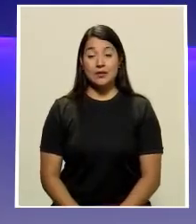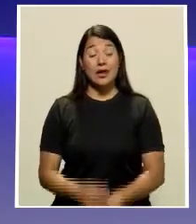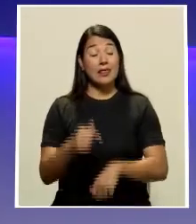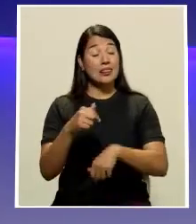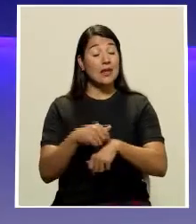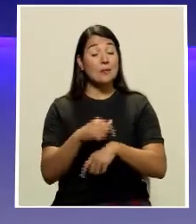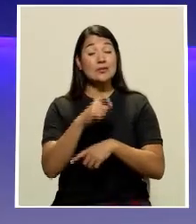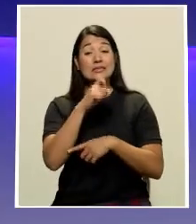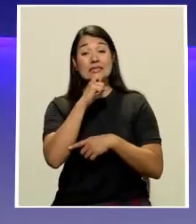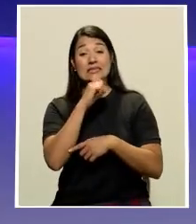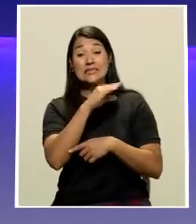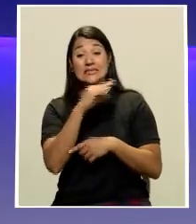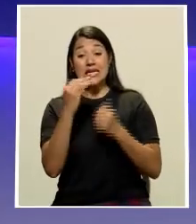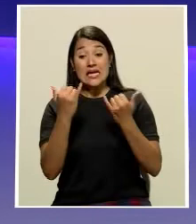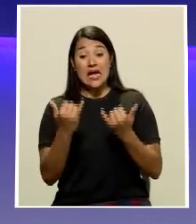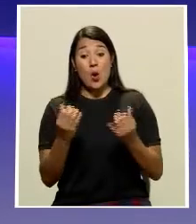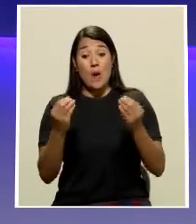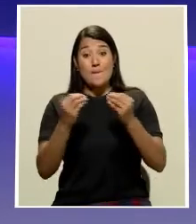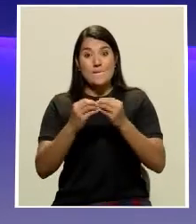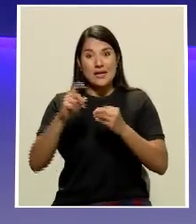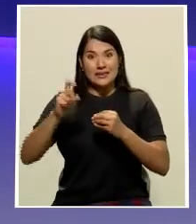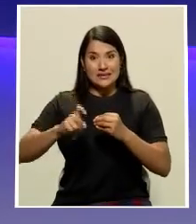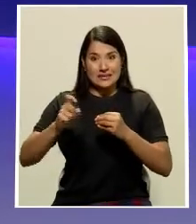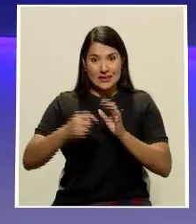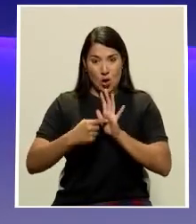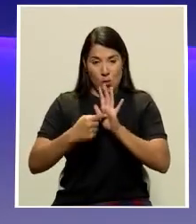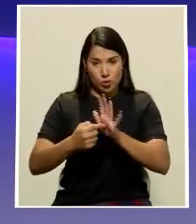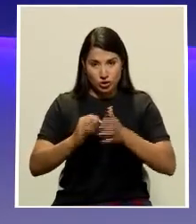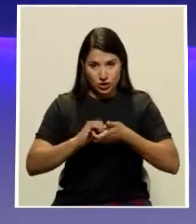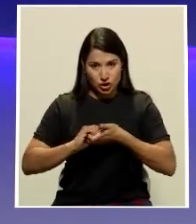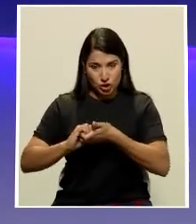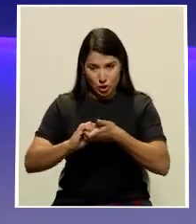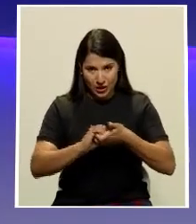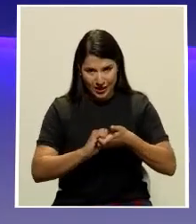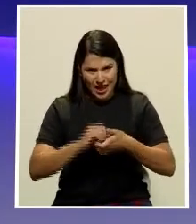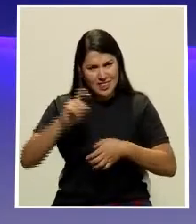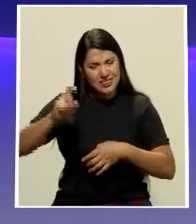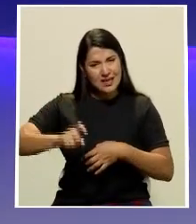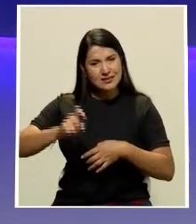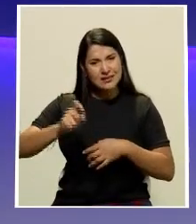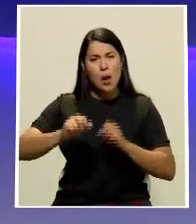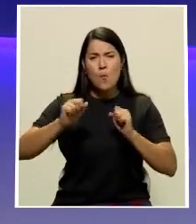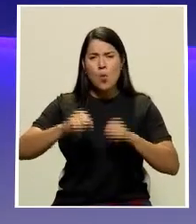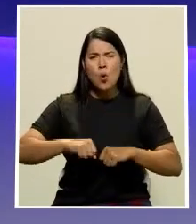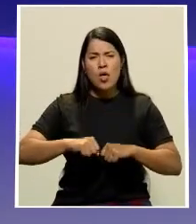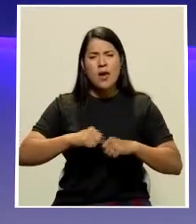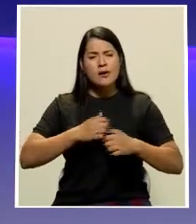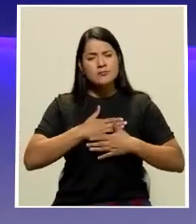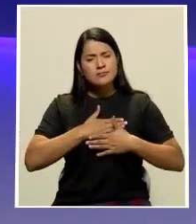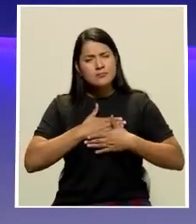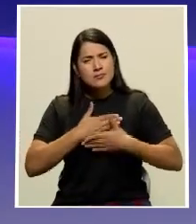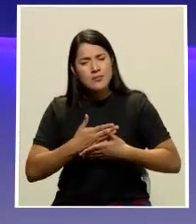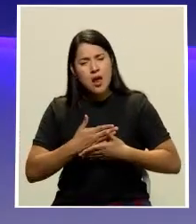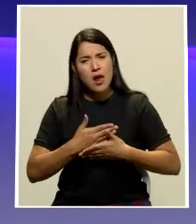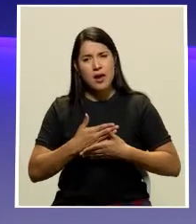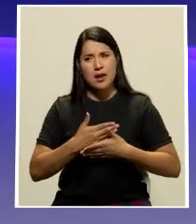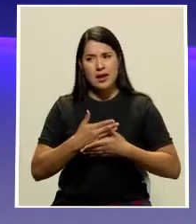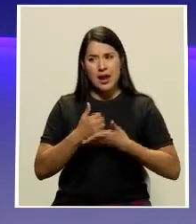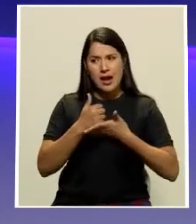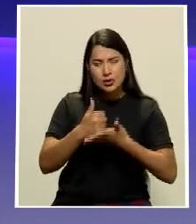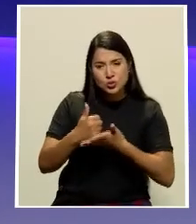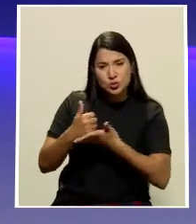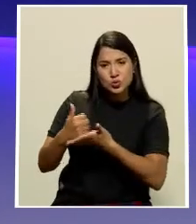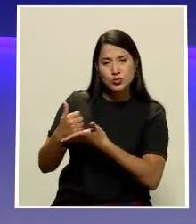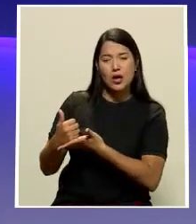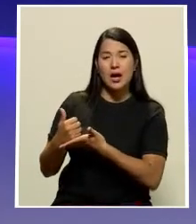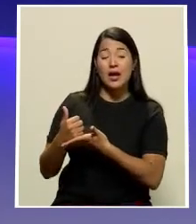Tiempos duros y la necesidad de ser solidarios, la necesidad de abrir nuestro corazón, nuestras